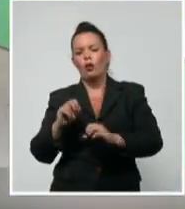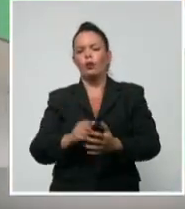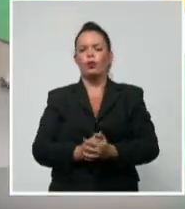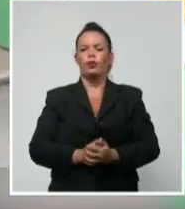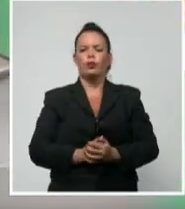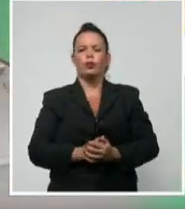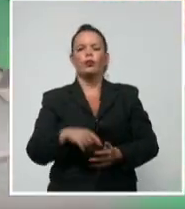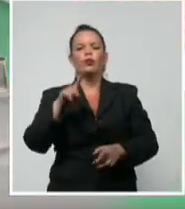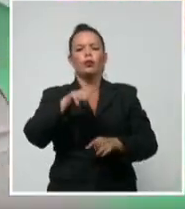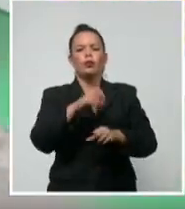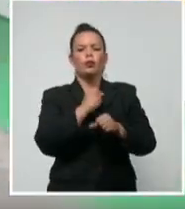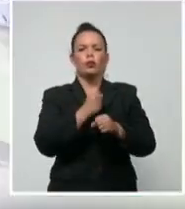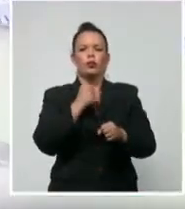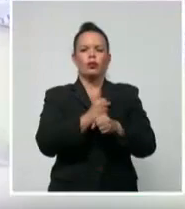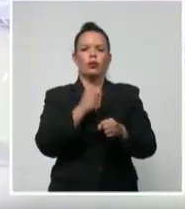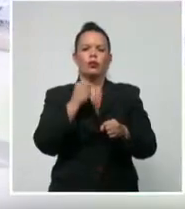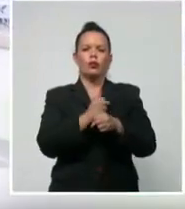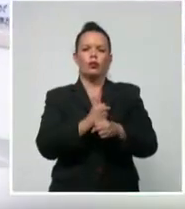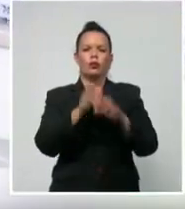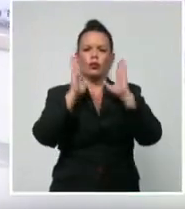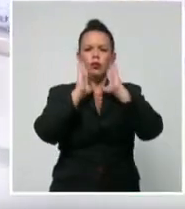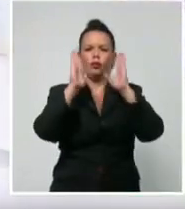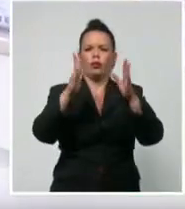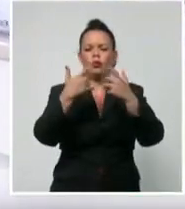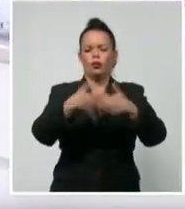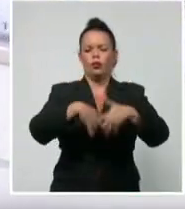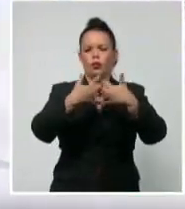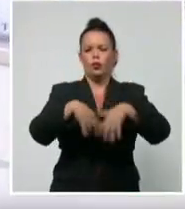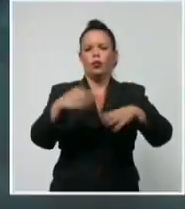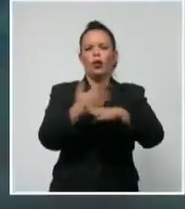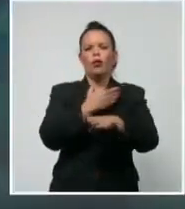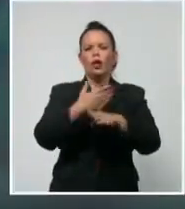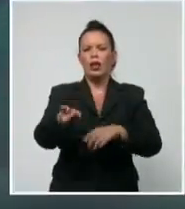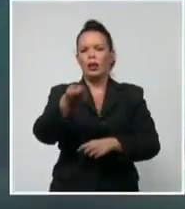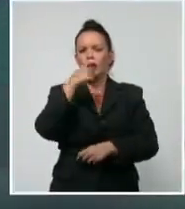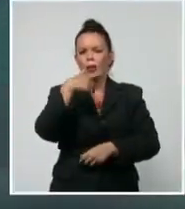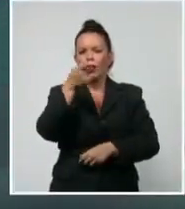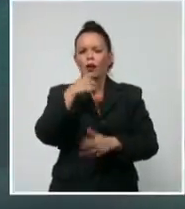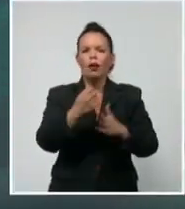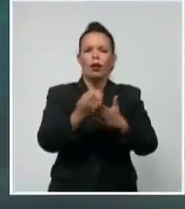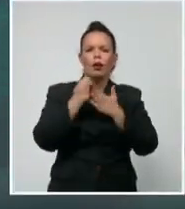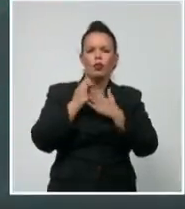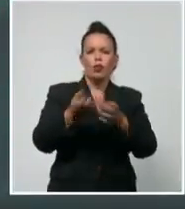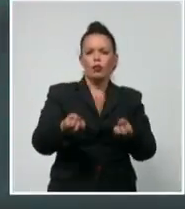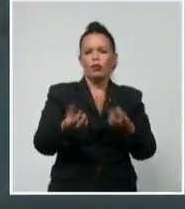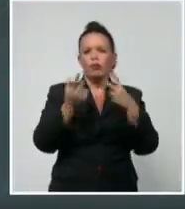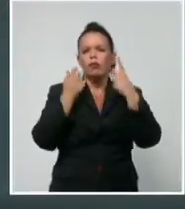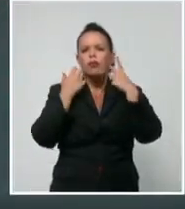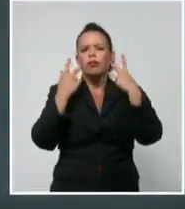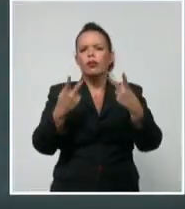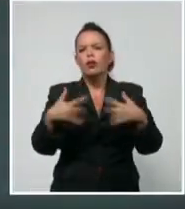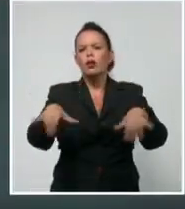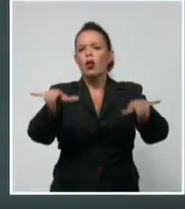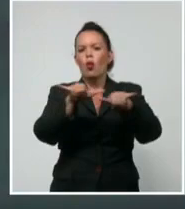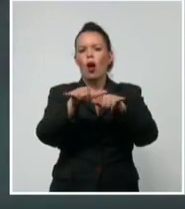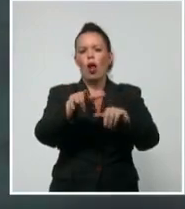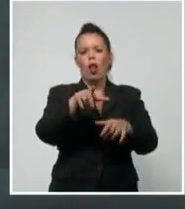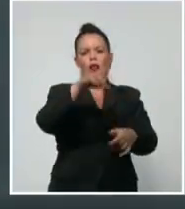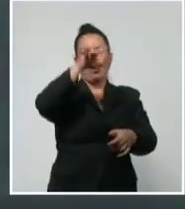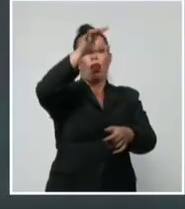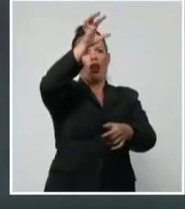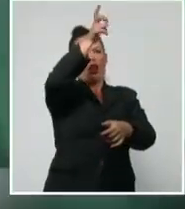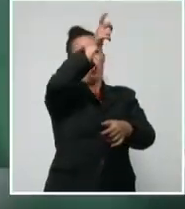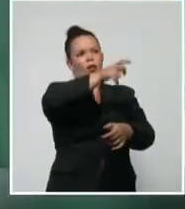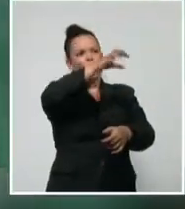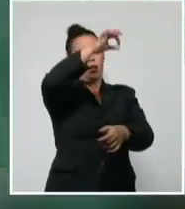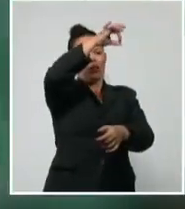actividades laborales se concentran en la elaboración de derivados para la vida, como sueros parenterales, vendas enyesadas,